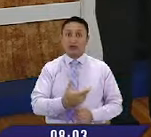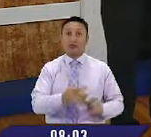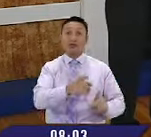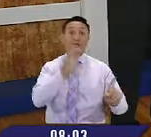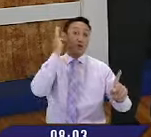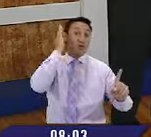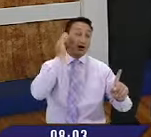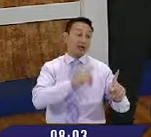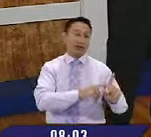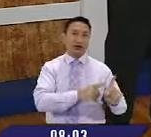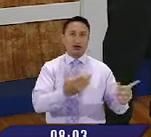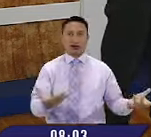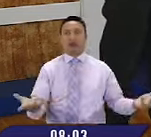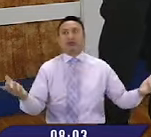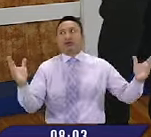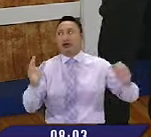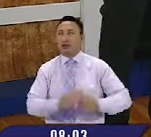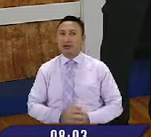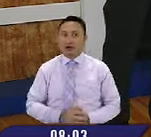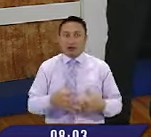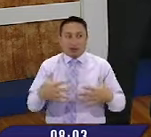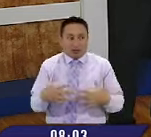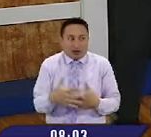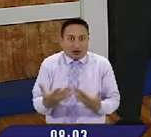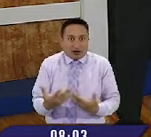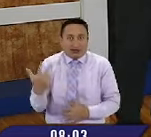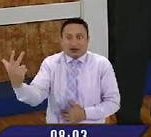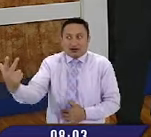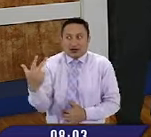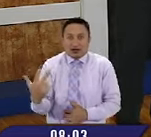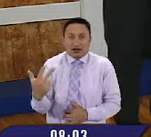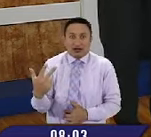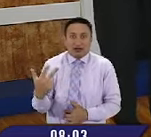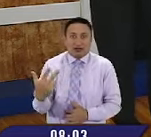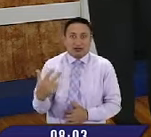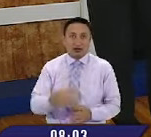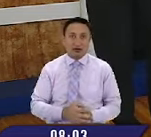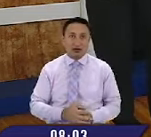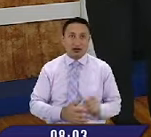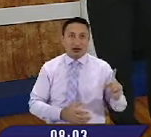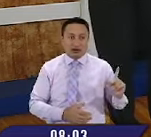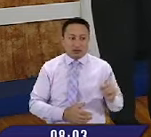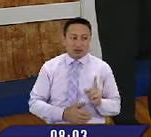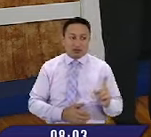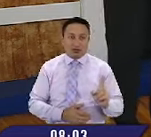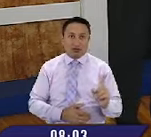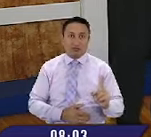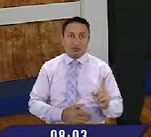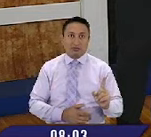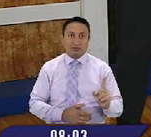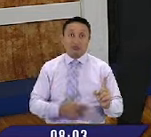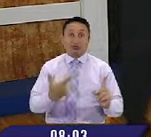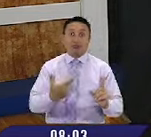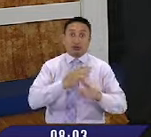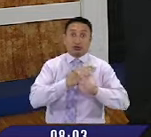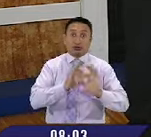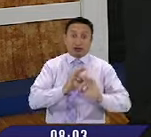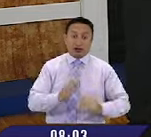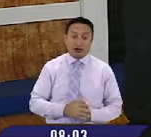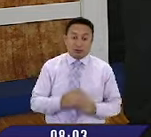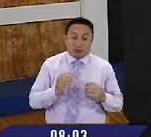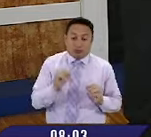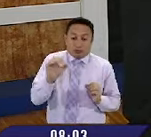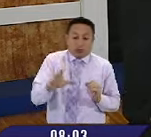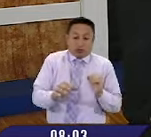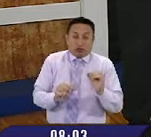ciudadana, es que claro, ¿cómo no vamos a tener pánico? Imagínate, en medio de eso y sin poder poner resistencia, permitió